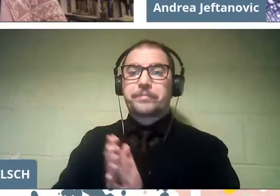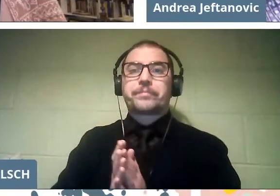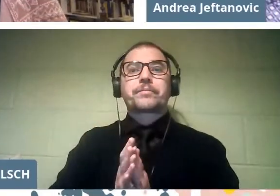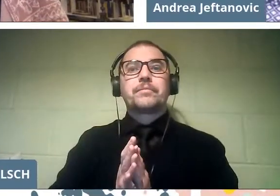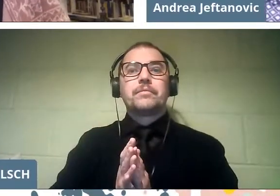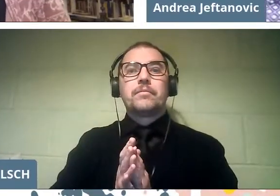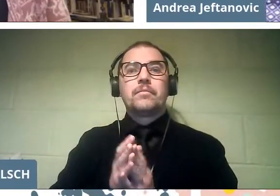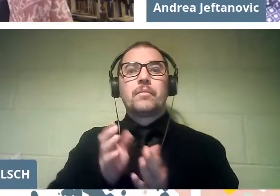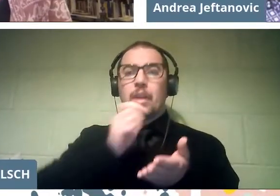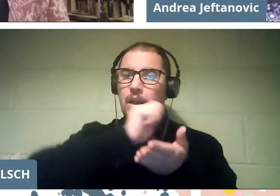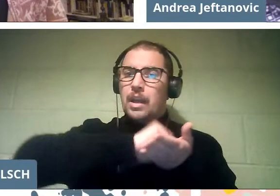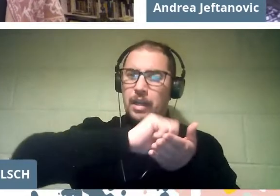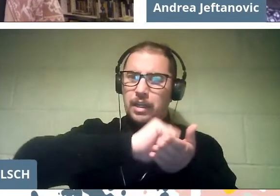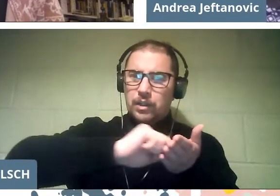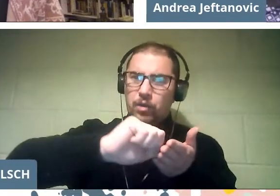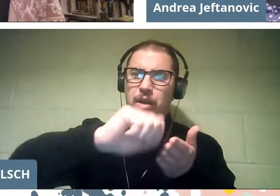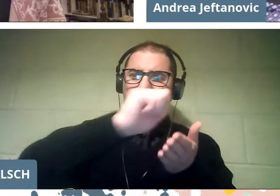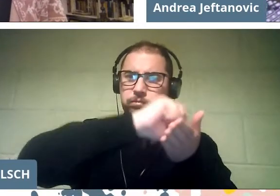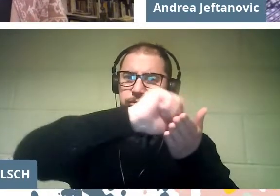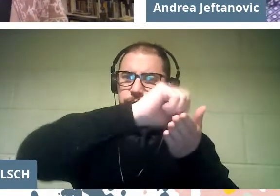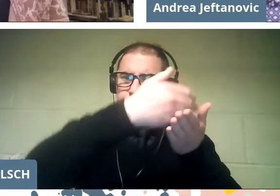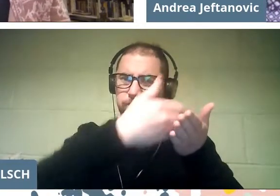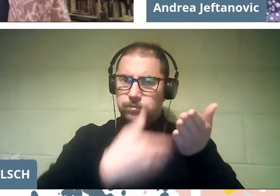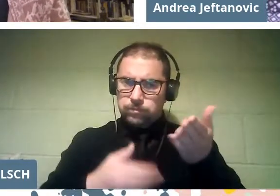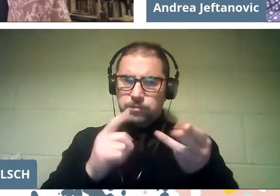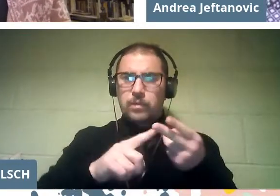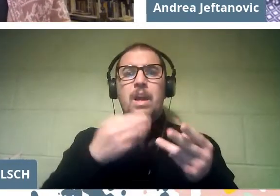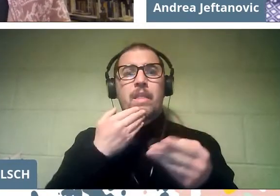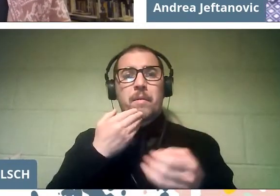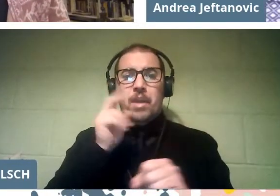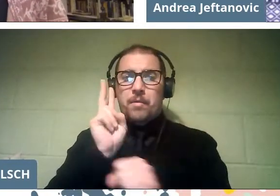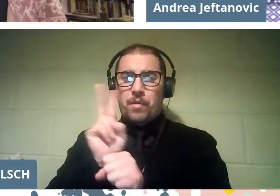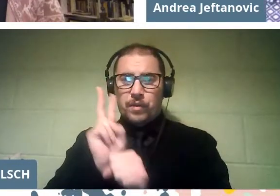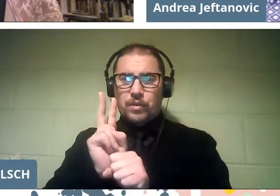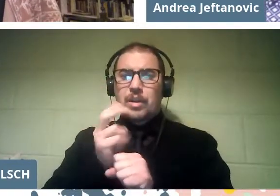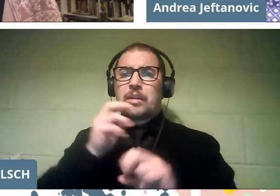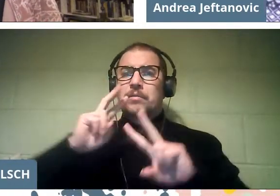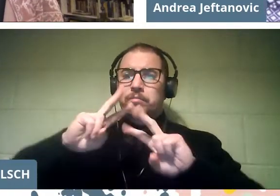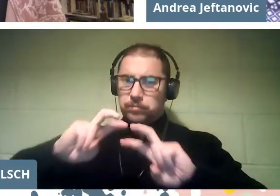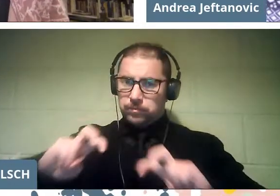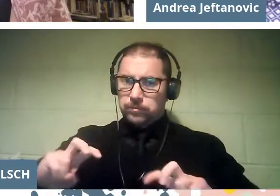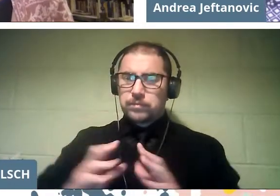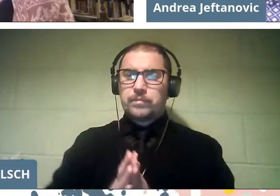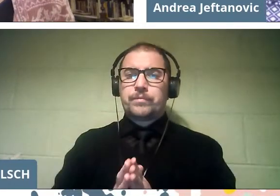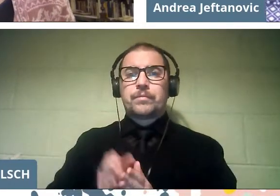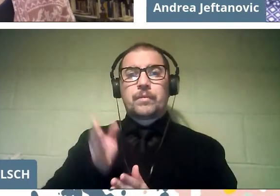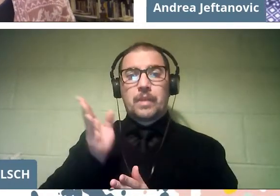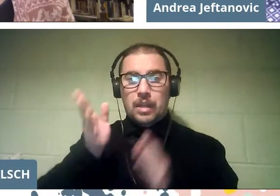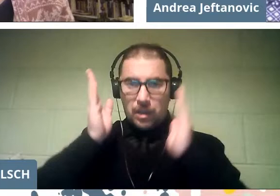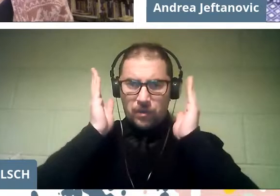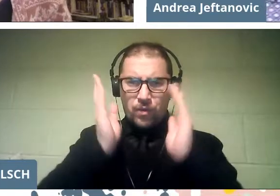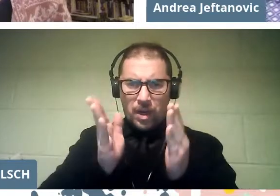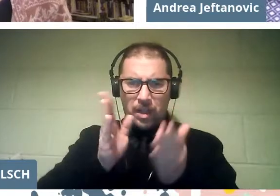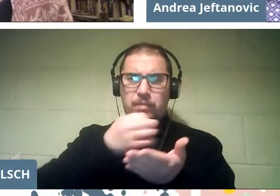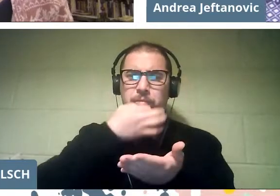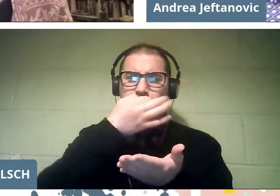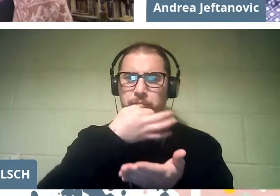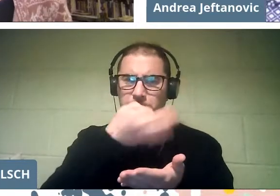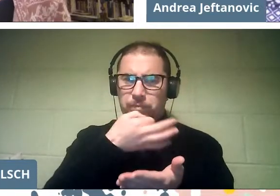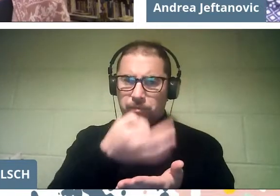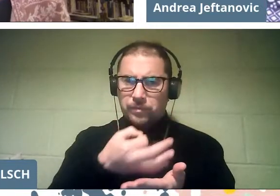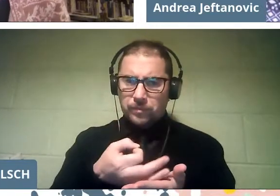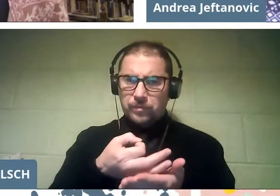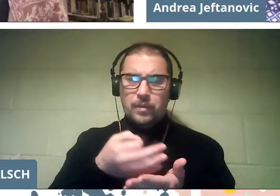de escritora y ensayista, es académica e investigadora, enfocada en la narrativa producida